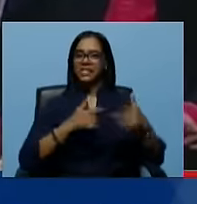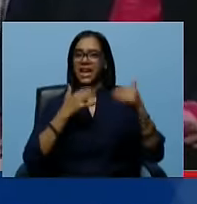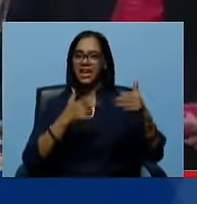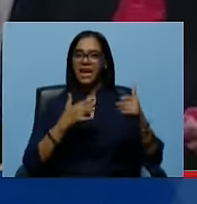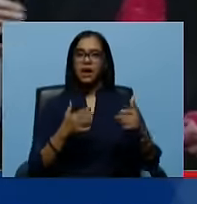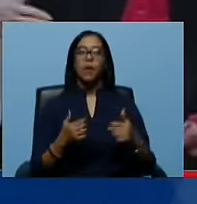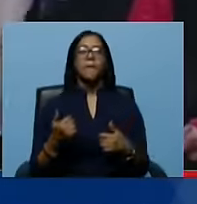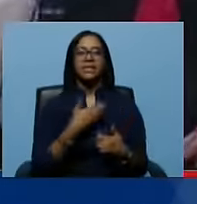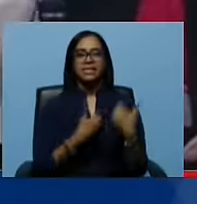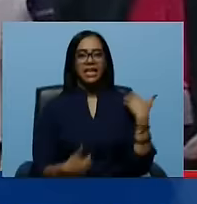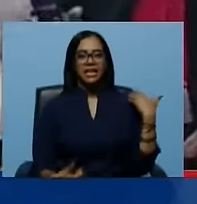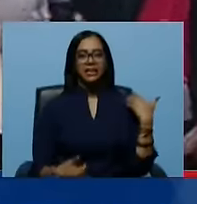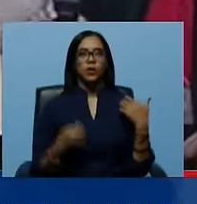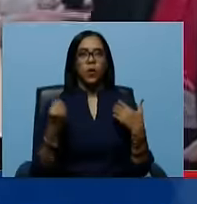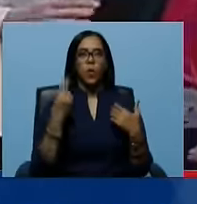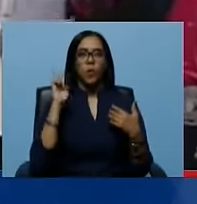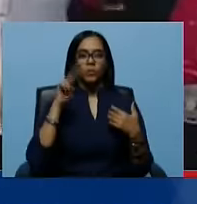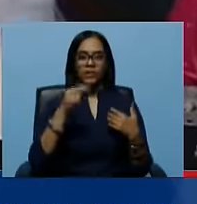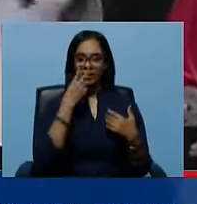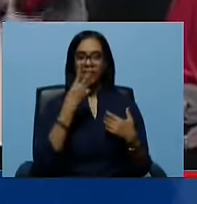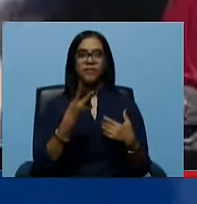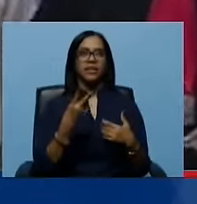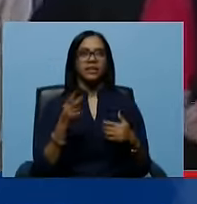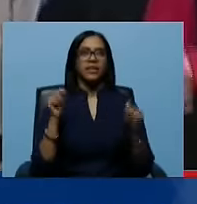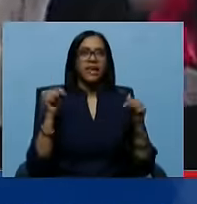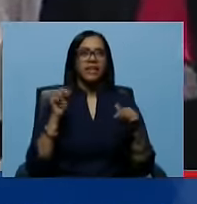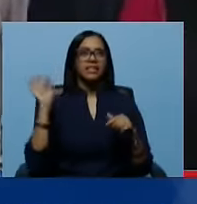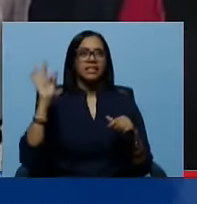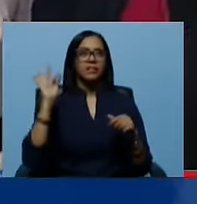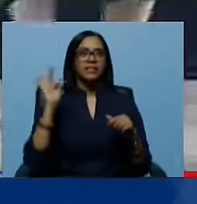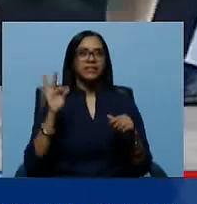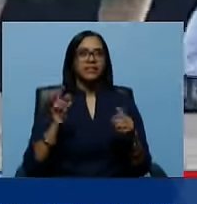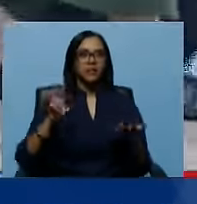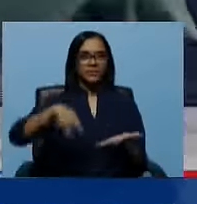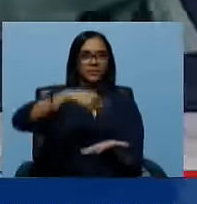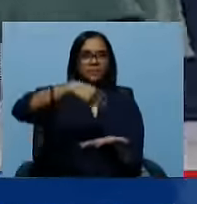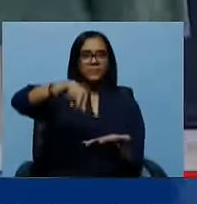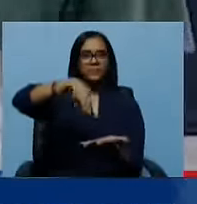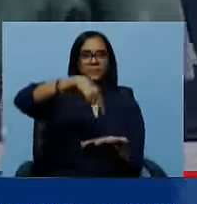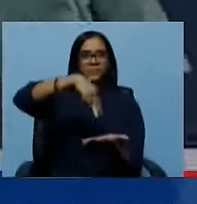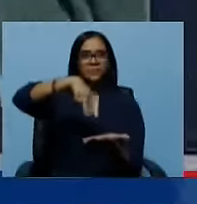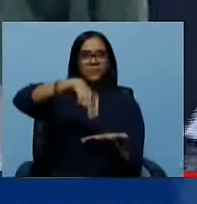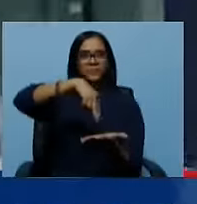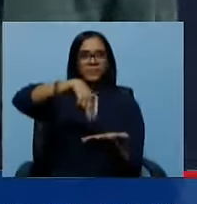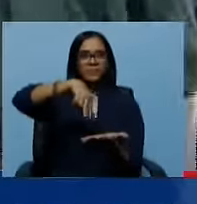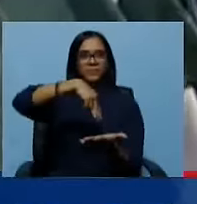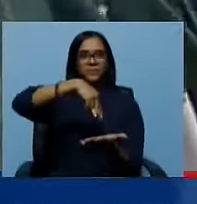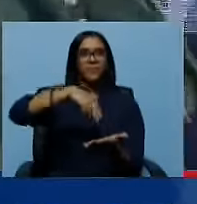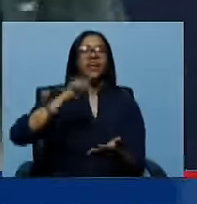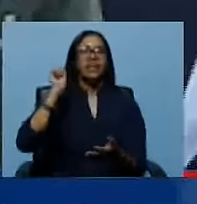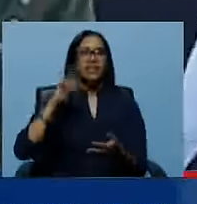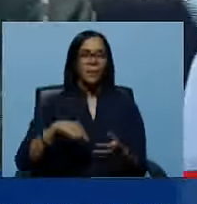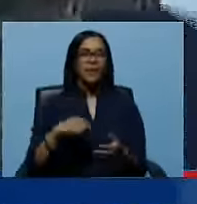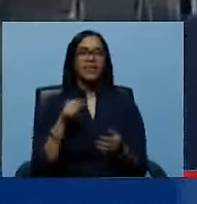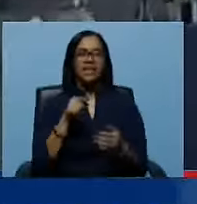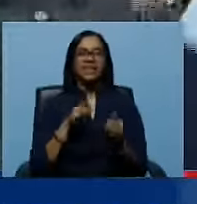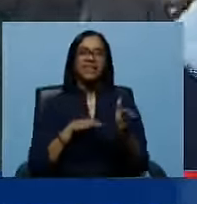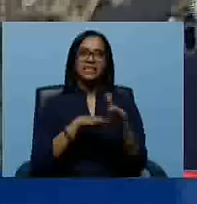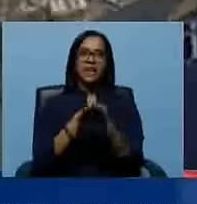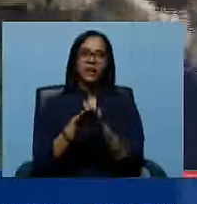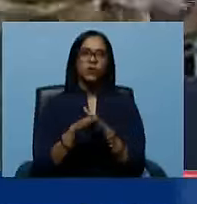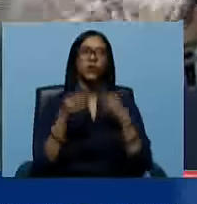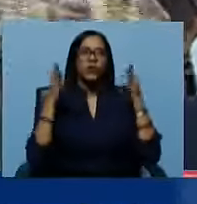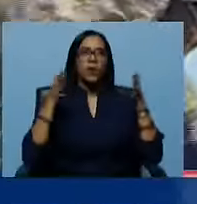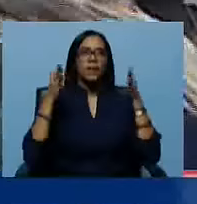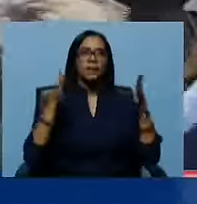Y aquí hemos visto, como usted está viendo, esta expresión dancística que forma parte también de ese desarrollo